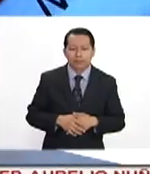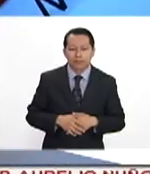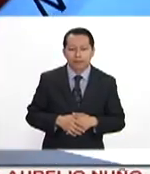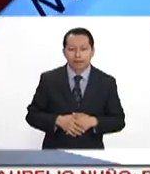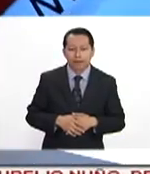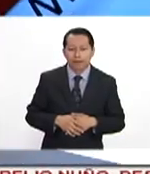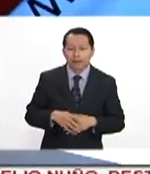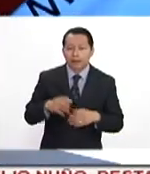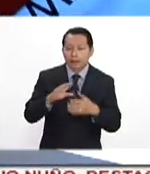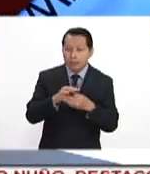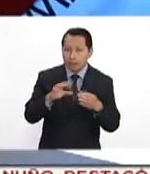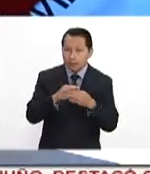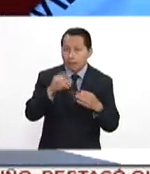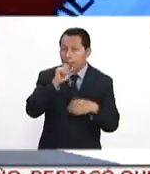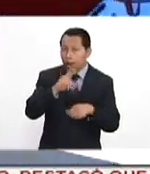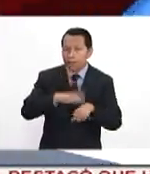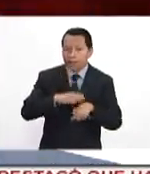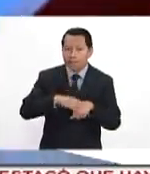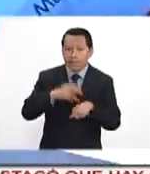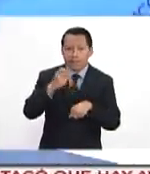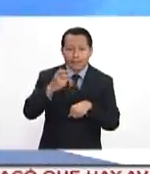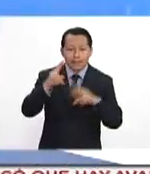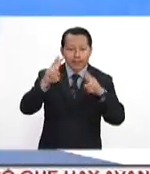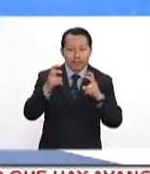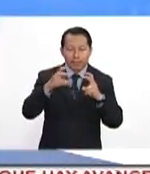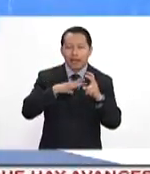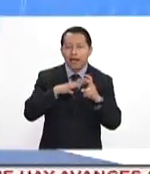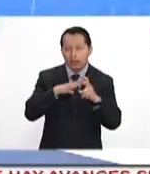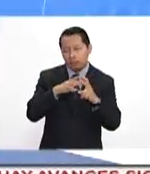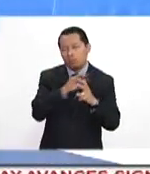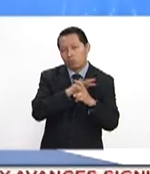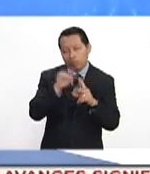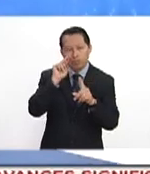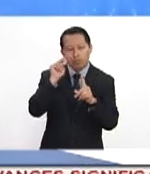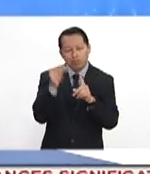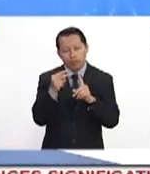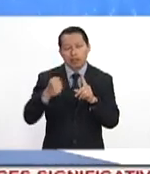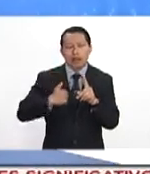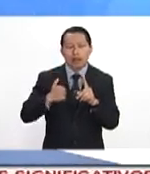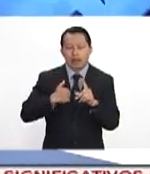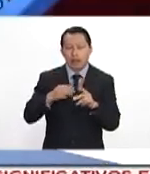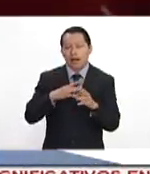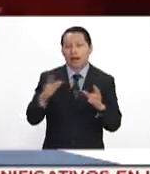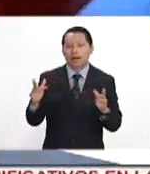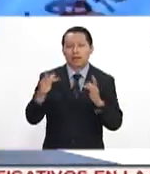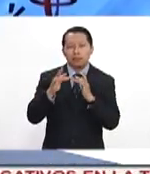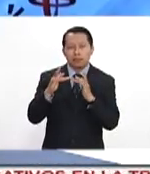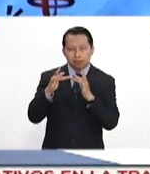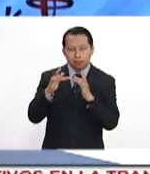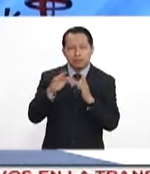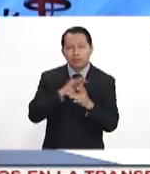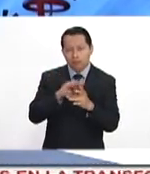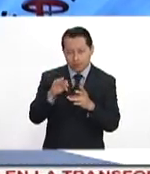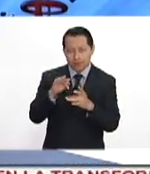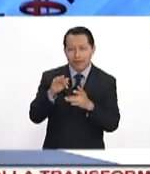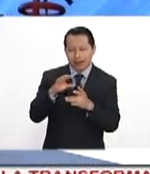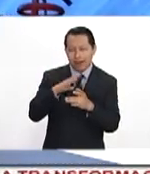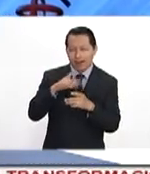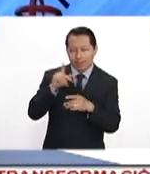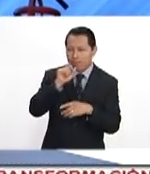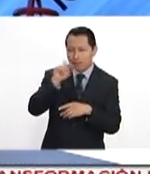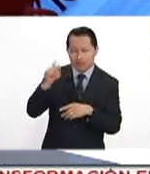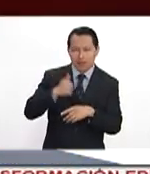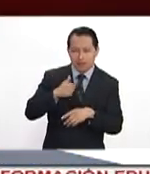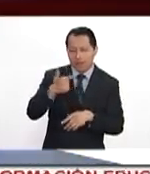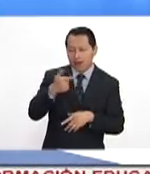Y para hablar precisamente más sobre este tema desde la perspectiva canadiense, nos enlazamos con nuestro corresponsal en